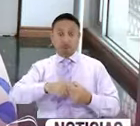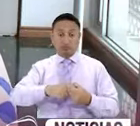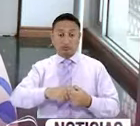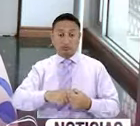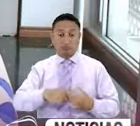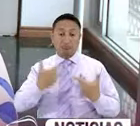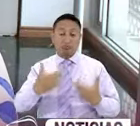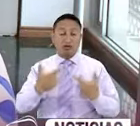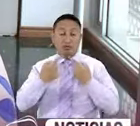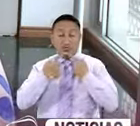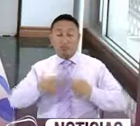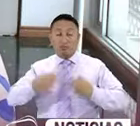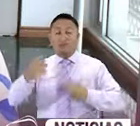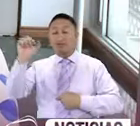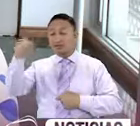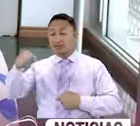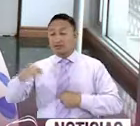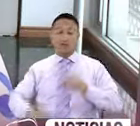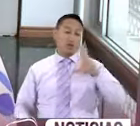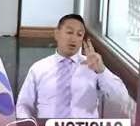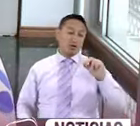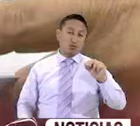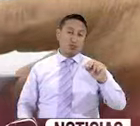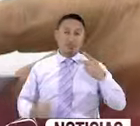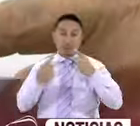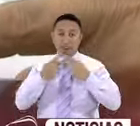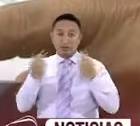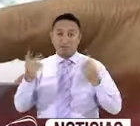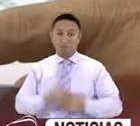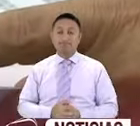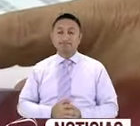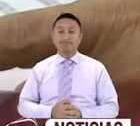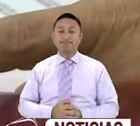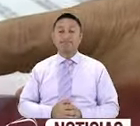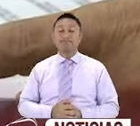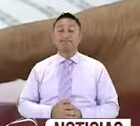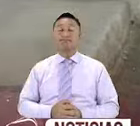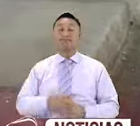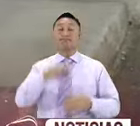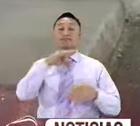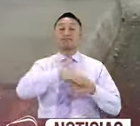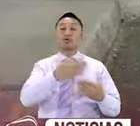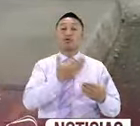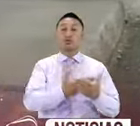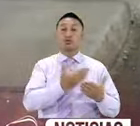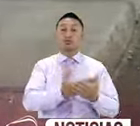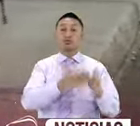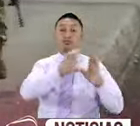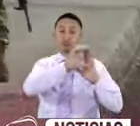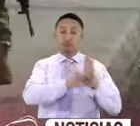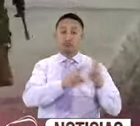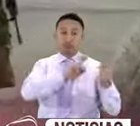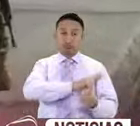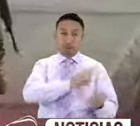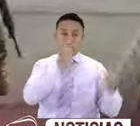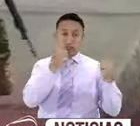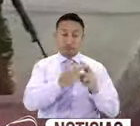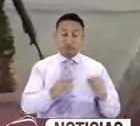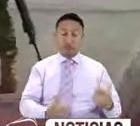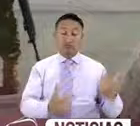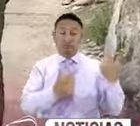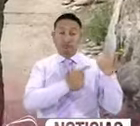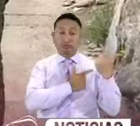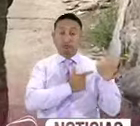campaña por el sí o por el no. El referendo propone modificar la Constitución para que las Fuerzas Armadas den su